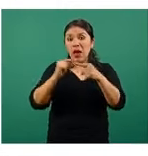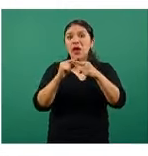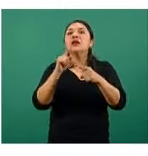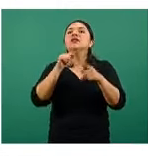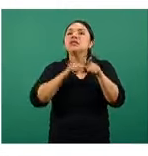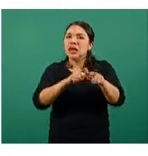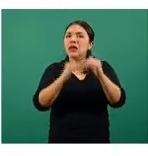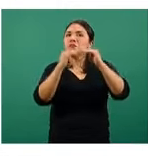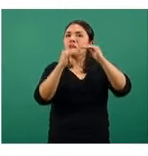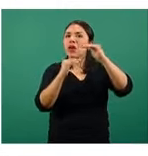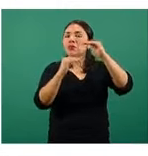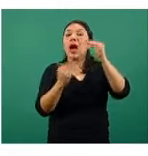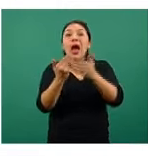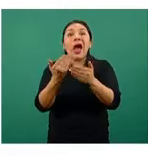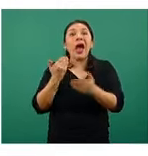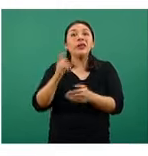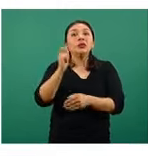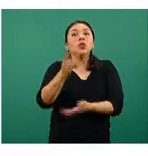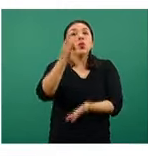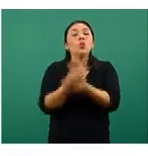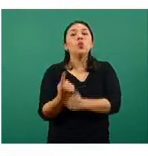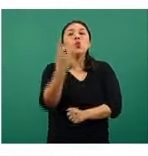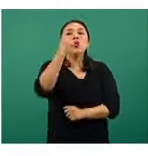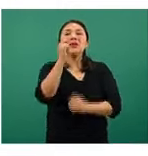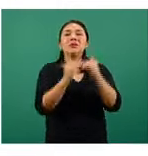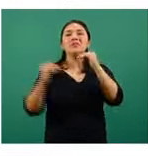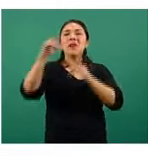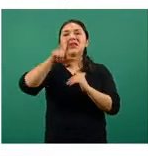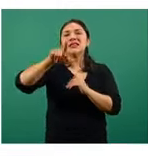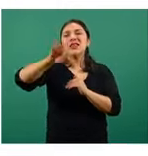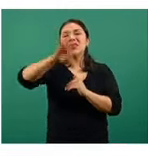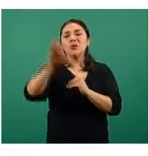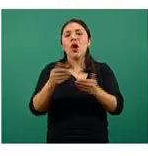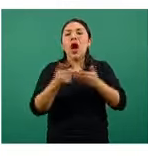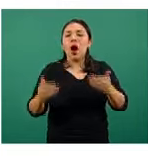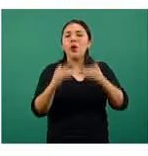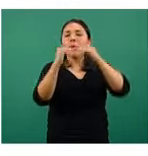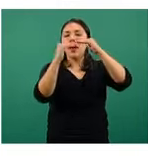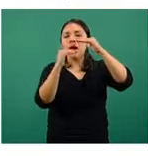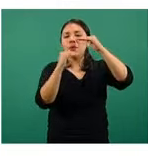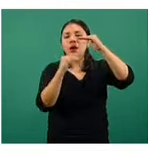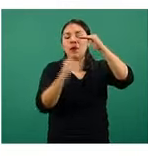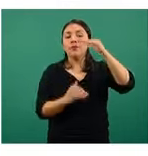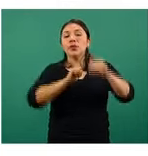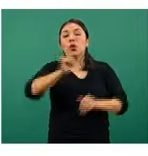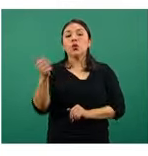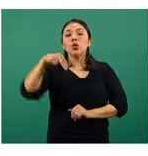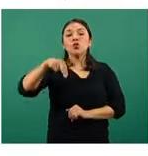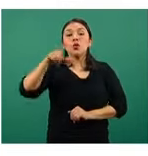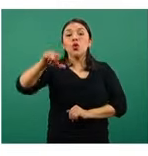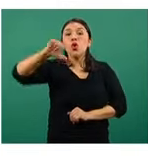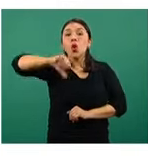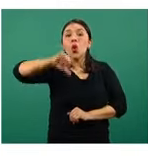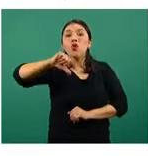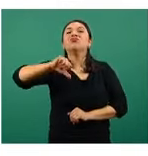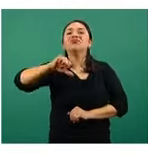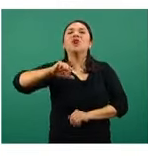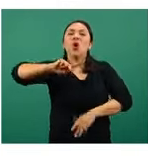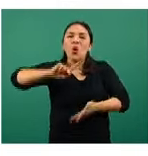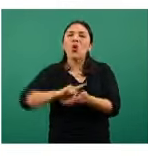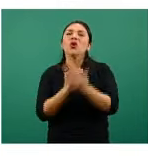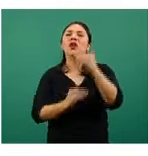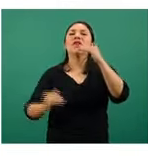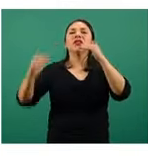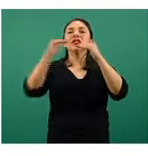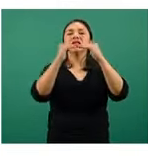disminuyendo de donde se encontraba, siendo la única entidad que estaba por arriba del 70, y bueno, Nuevo León apenas hoy incorporándose nuevamente